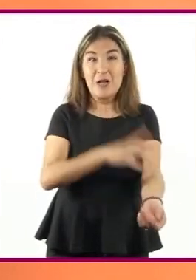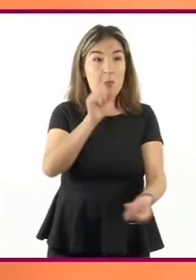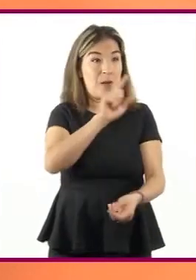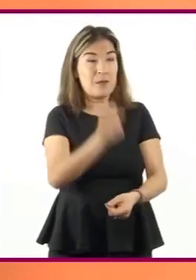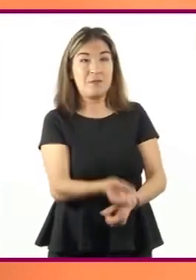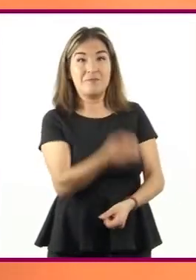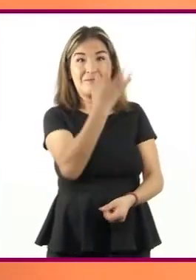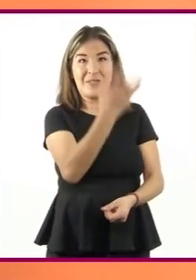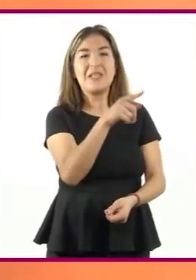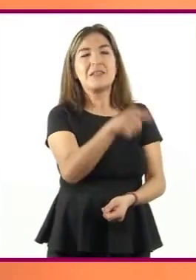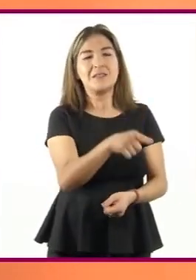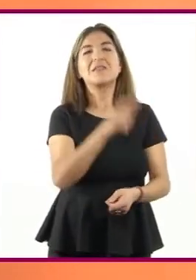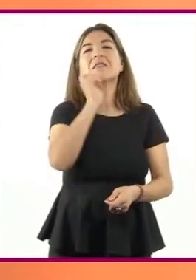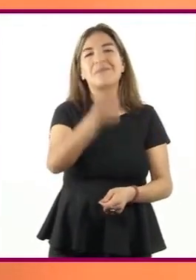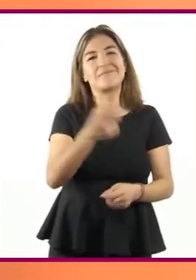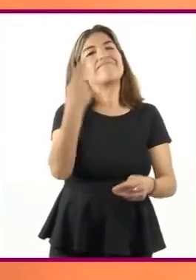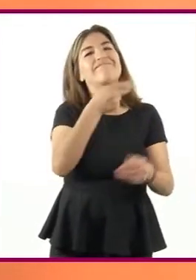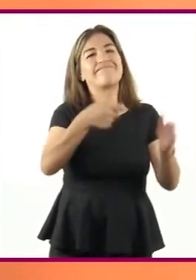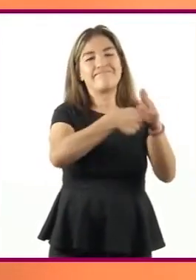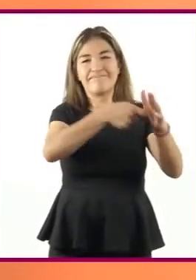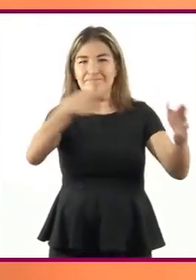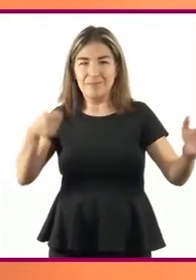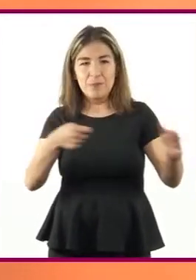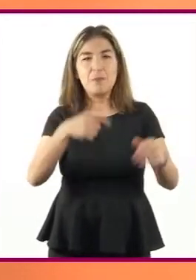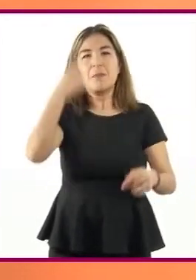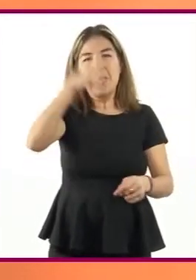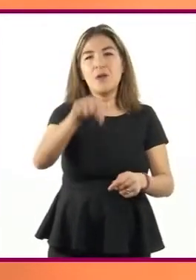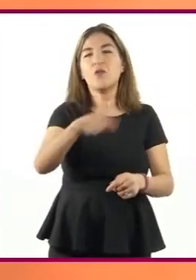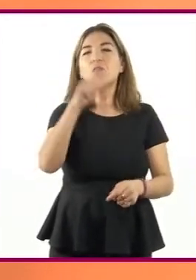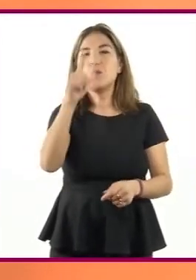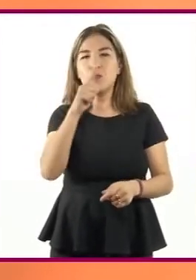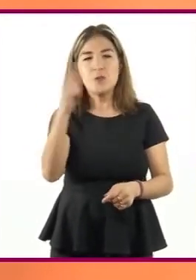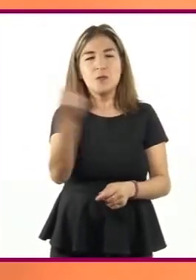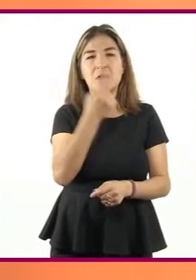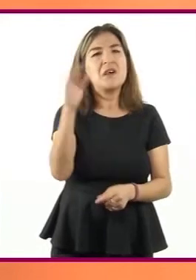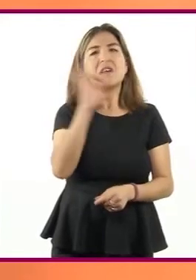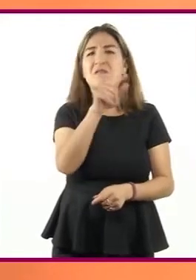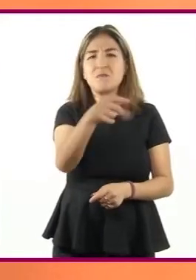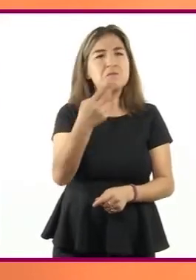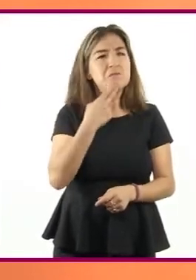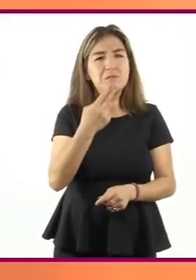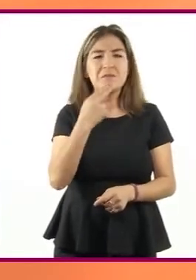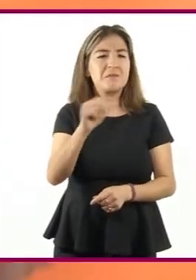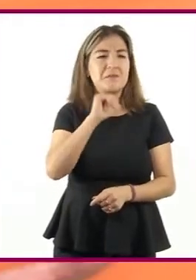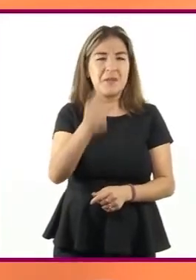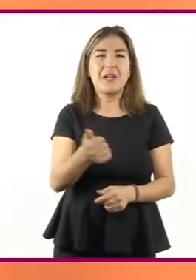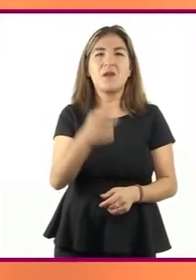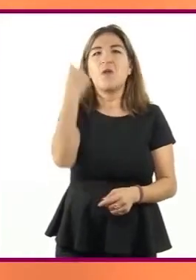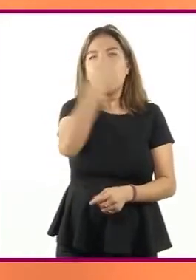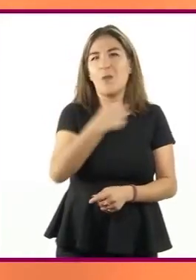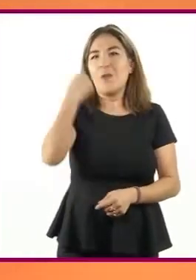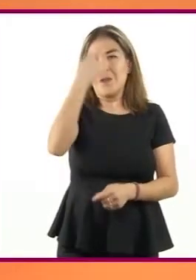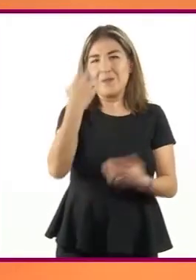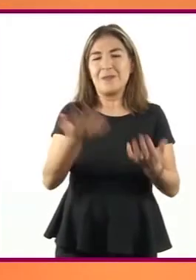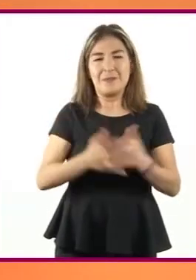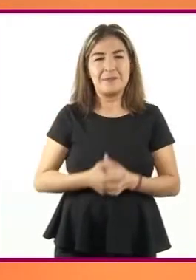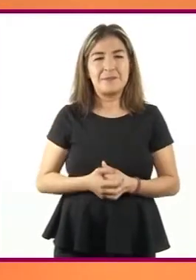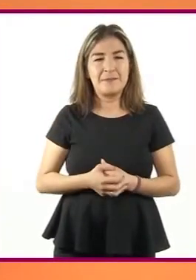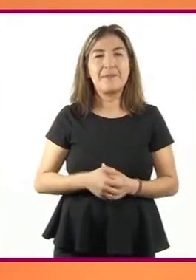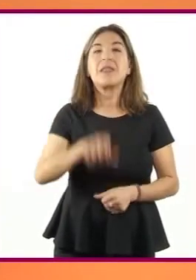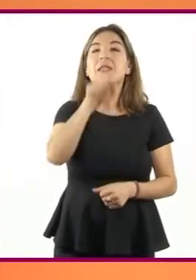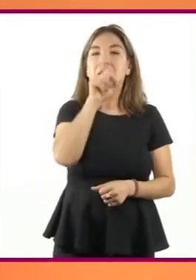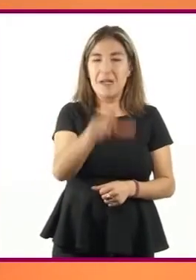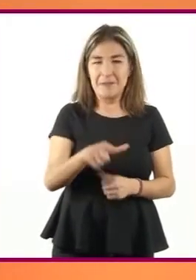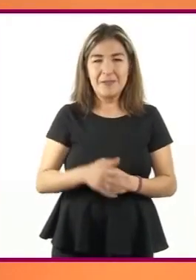encendidos, bueno, lo ideal es desconectarlos de la toma de corriente si no los vamos a usar por varias horas.